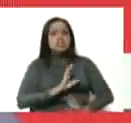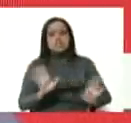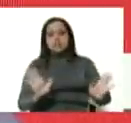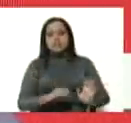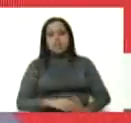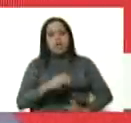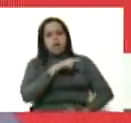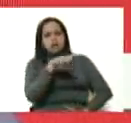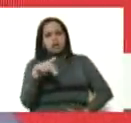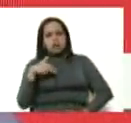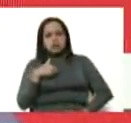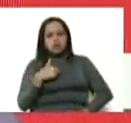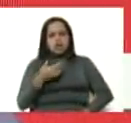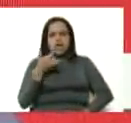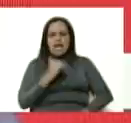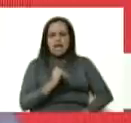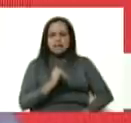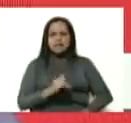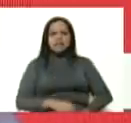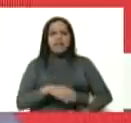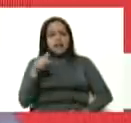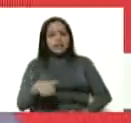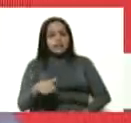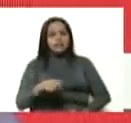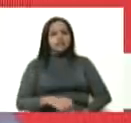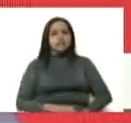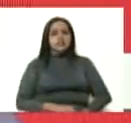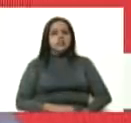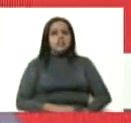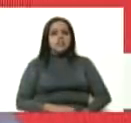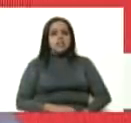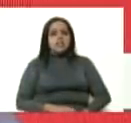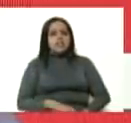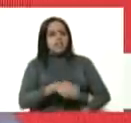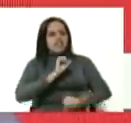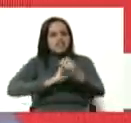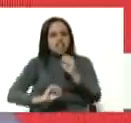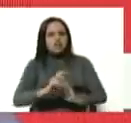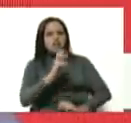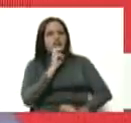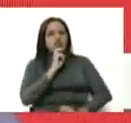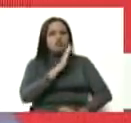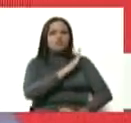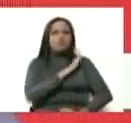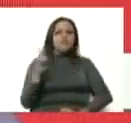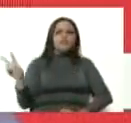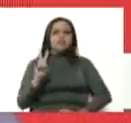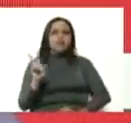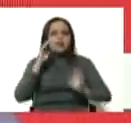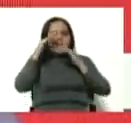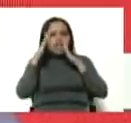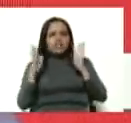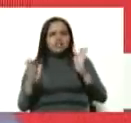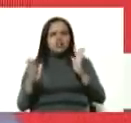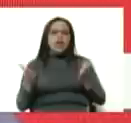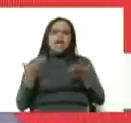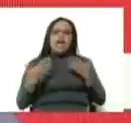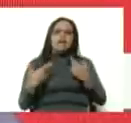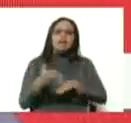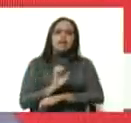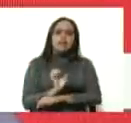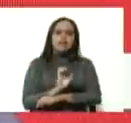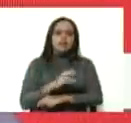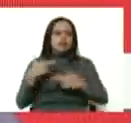Mientras nosotros estamos batallando por el oro de y para los venezolanos, para atender la urgencia